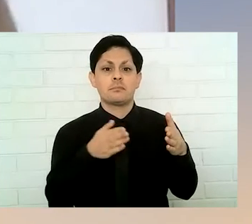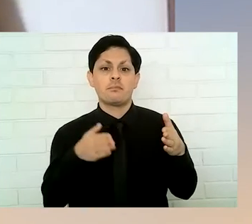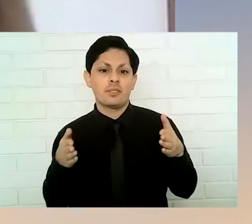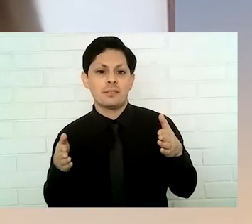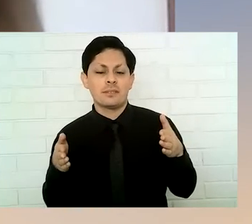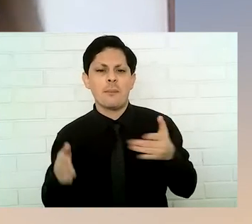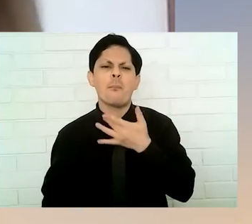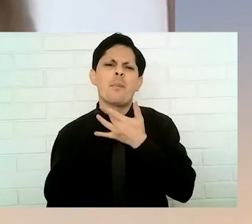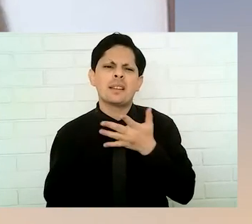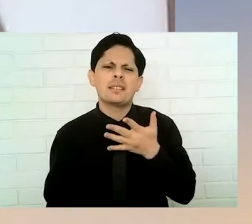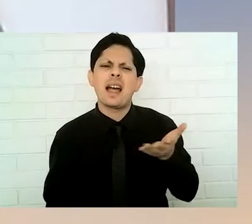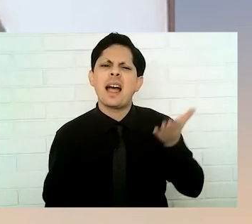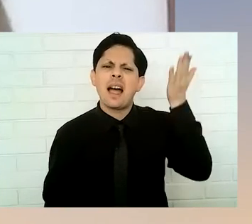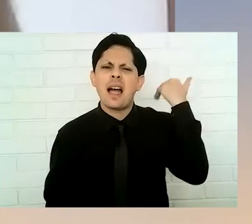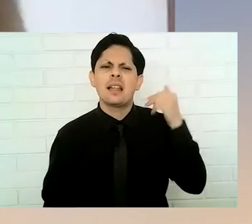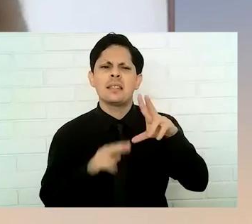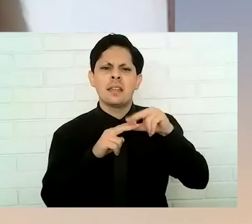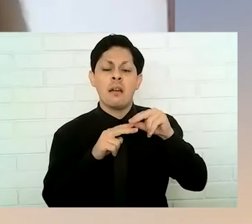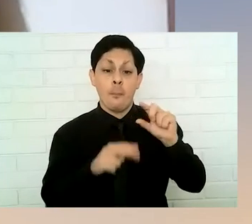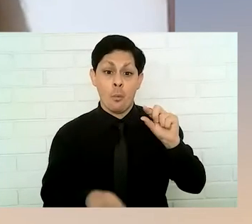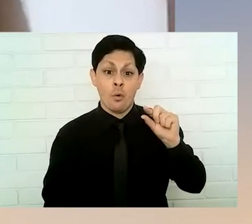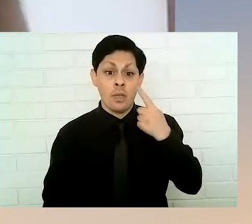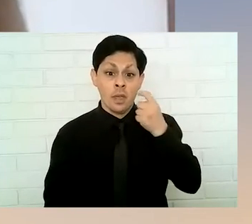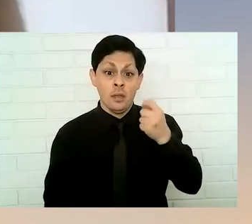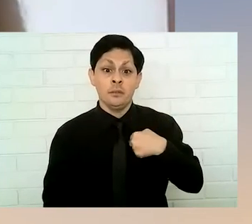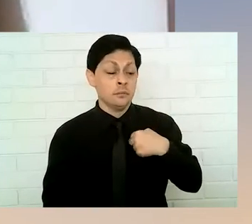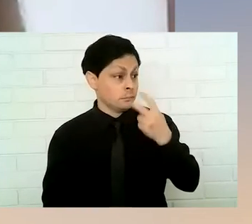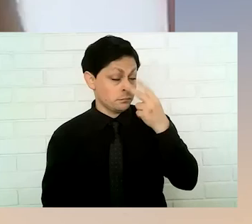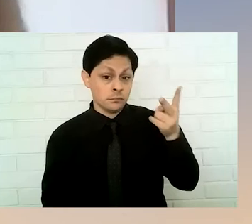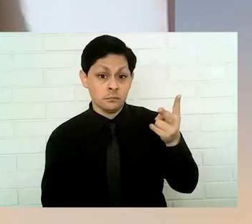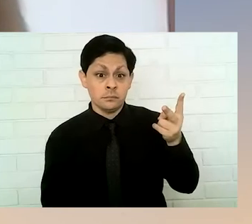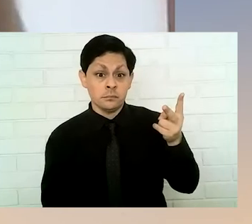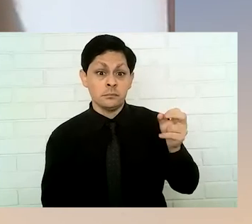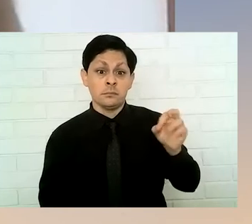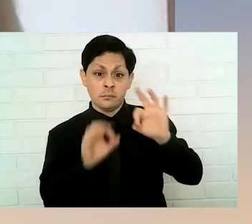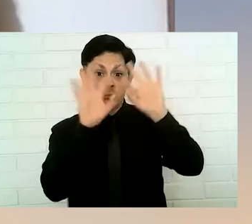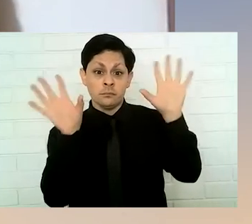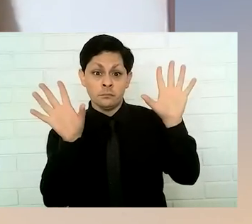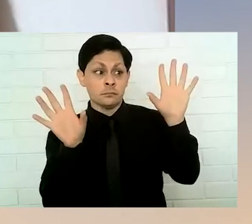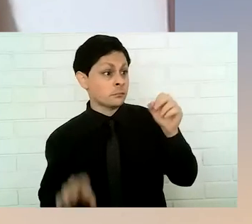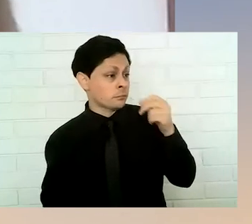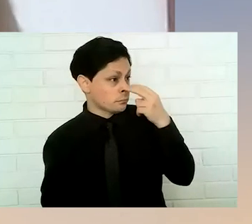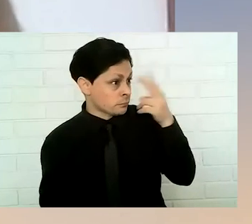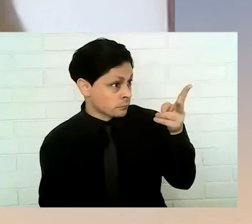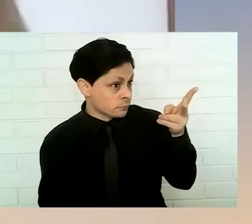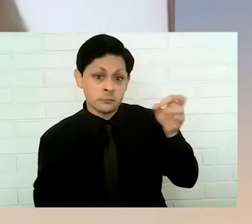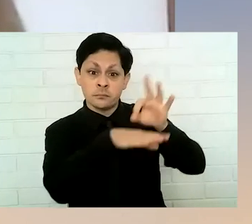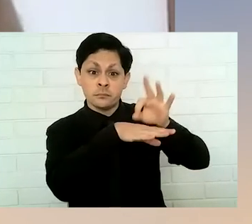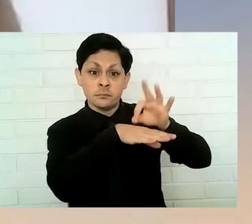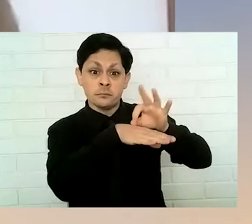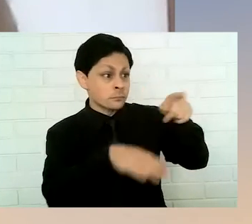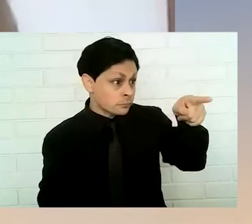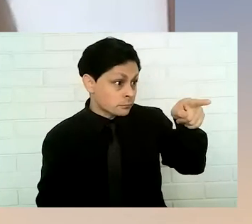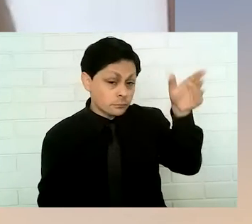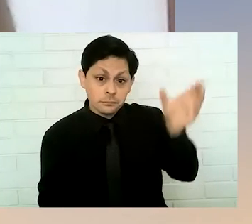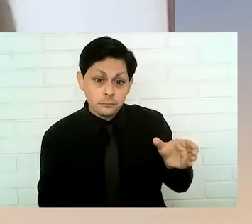colación tan antigua? Porque hace pocos días vi a una especialista muy destacada en el área médica,